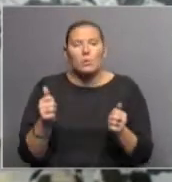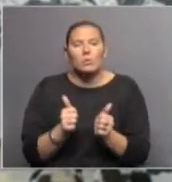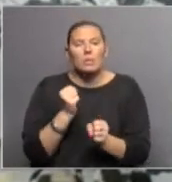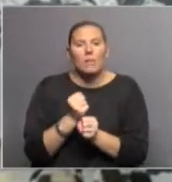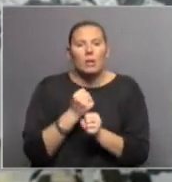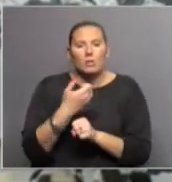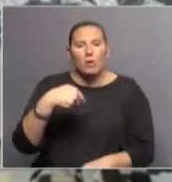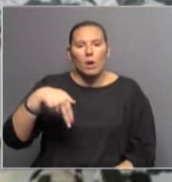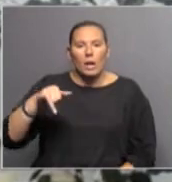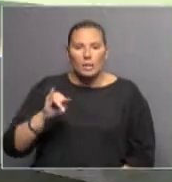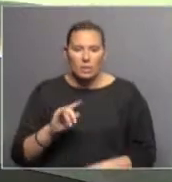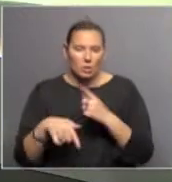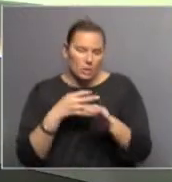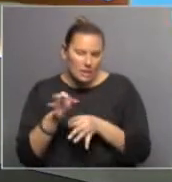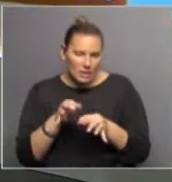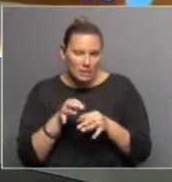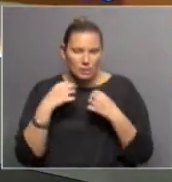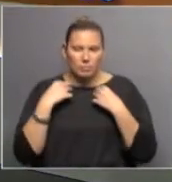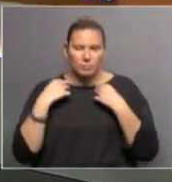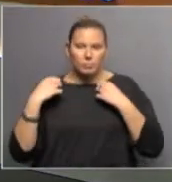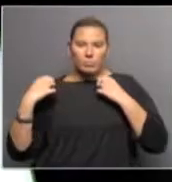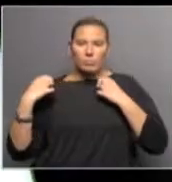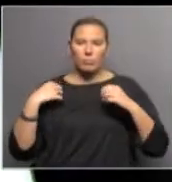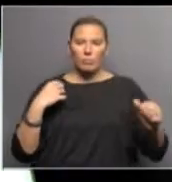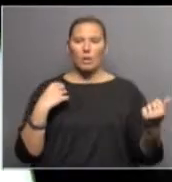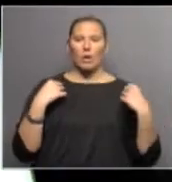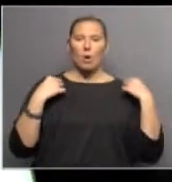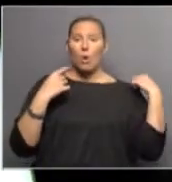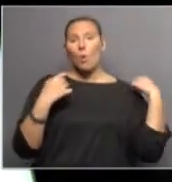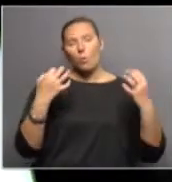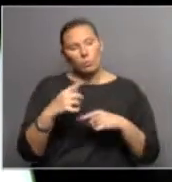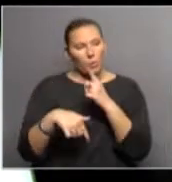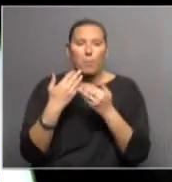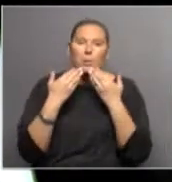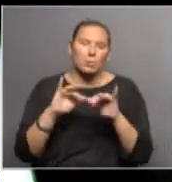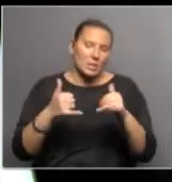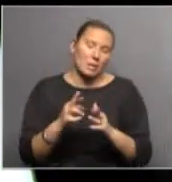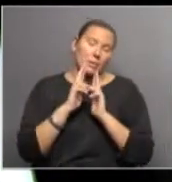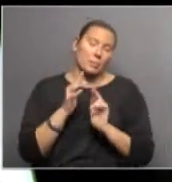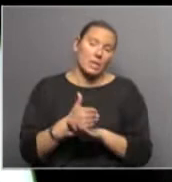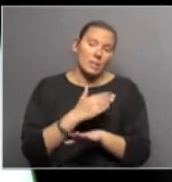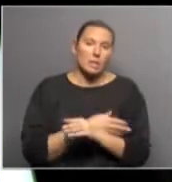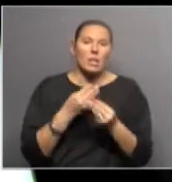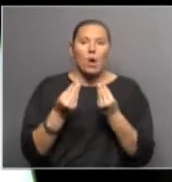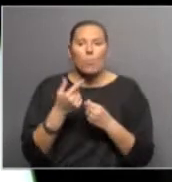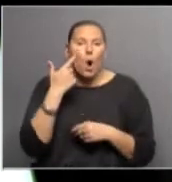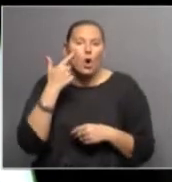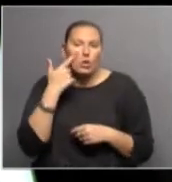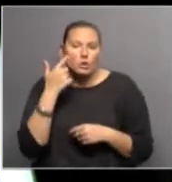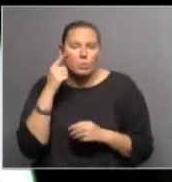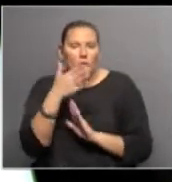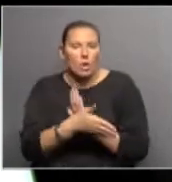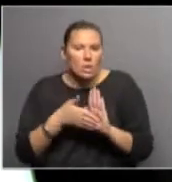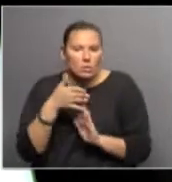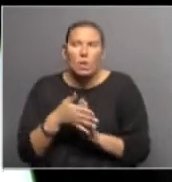distintos estratégicos. Justo dejó la respuesta a donde continuaba la pregunta. ¿Cómo incorporamos el conocimiento nacional,